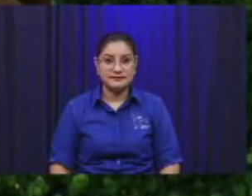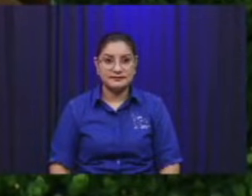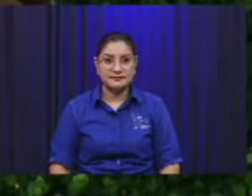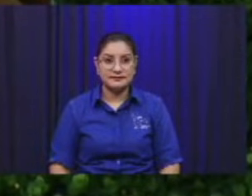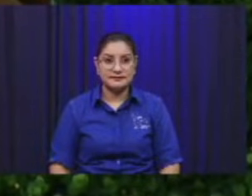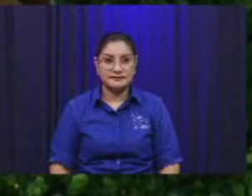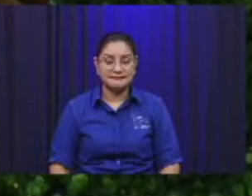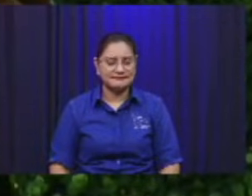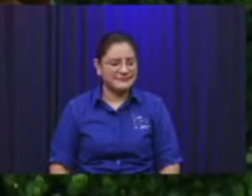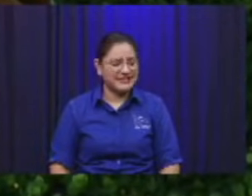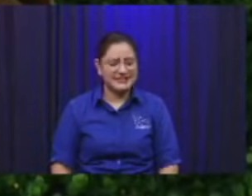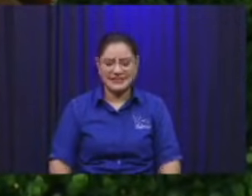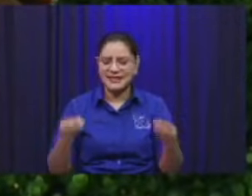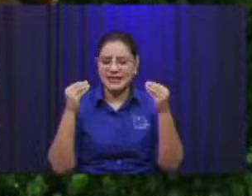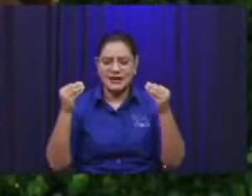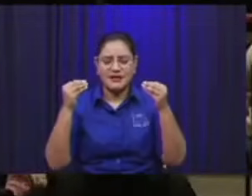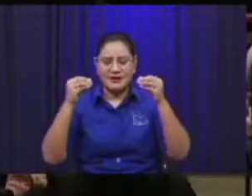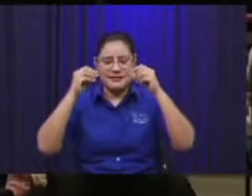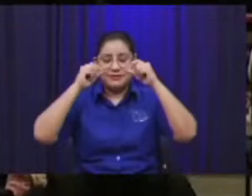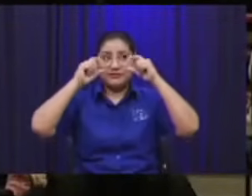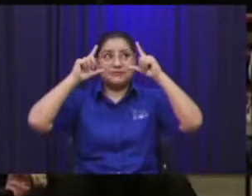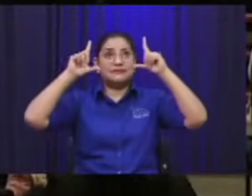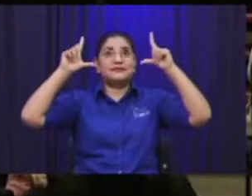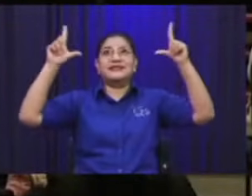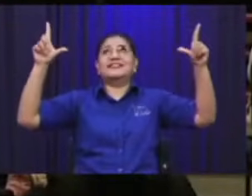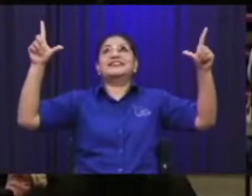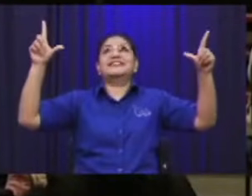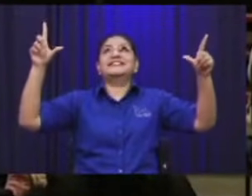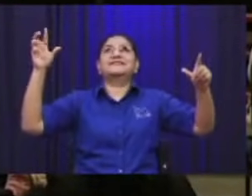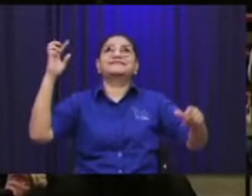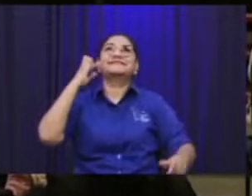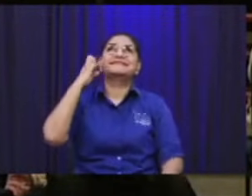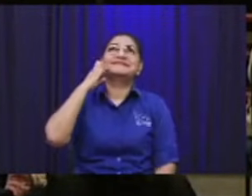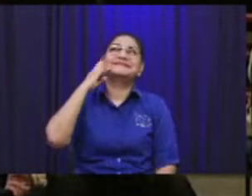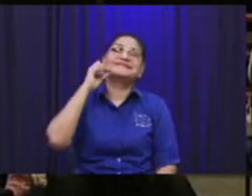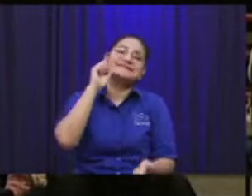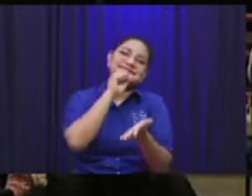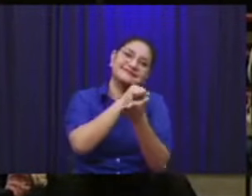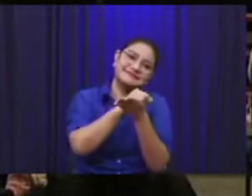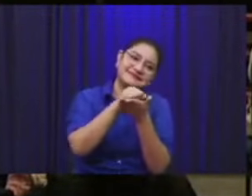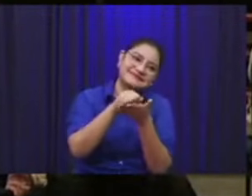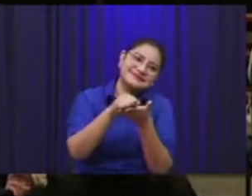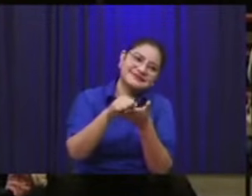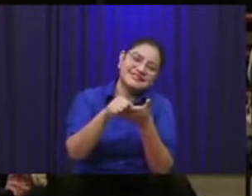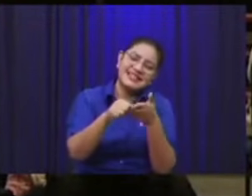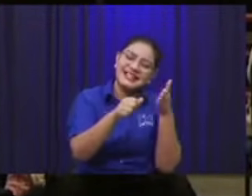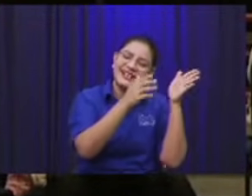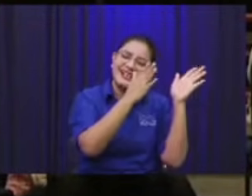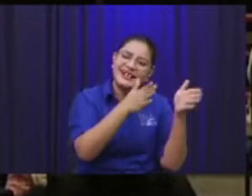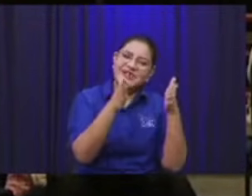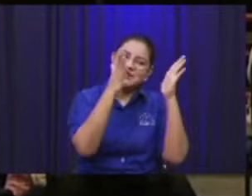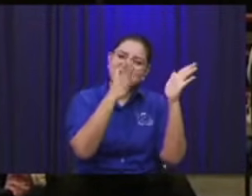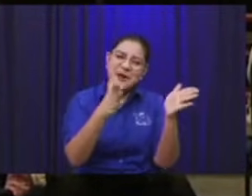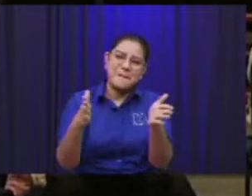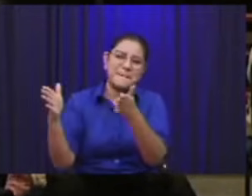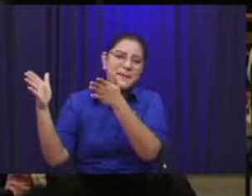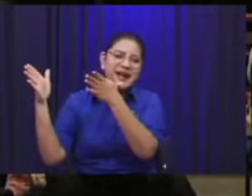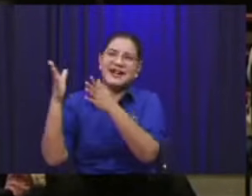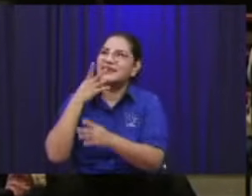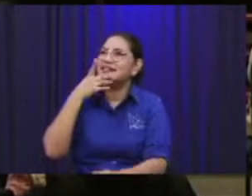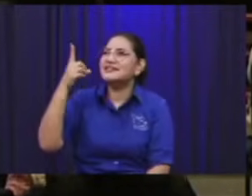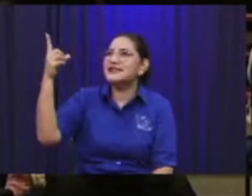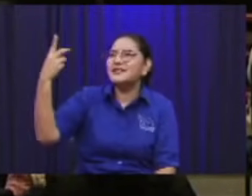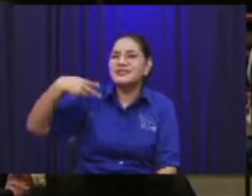fue impresionante sí sí sí sí sí sí mo padre santo qué planes los de dios pero ni siquiera se